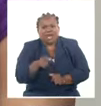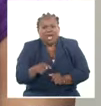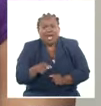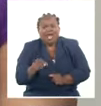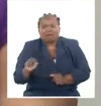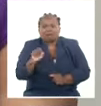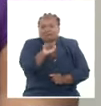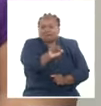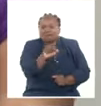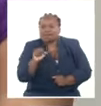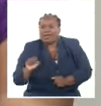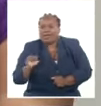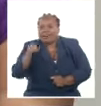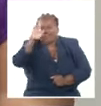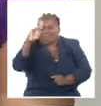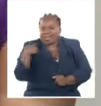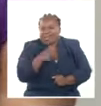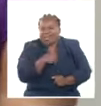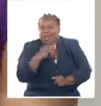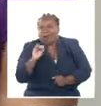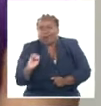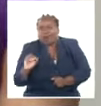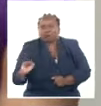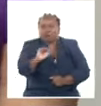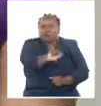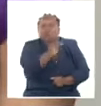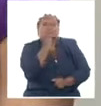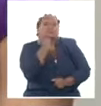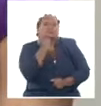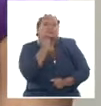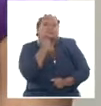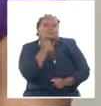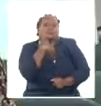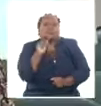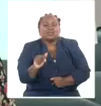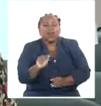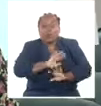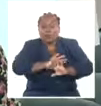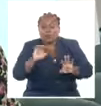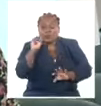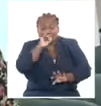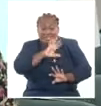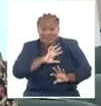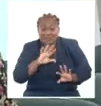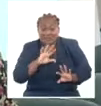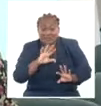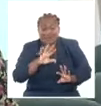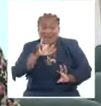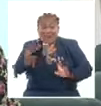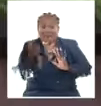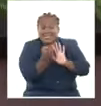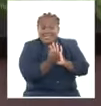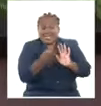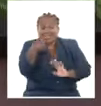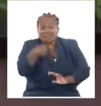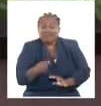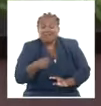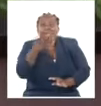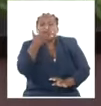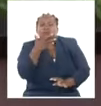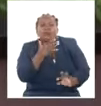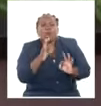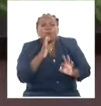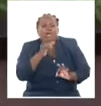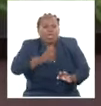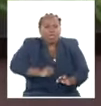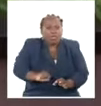asistencia médica o estomatológica. Al vencimiento de la licencia postnatal, las personas comitentes deciden cuál de ellos cuidará a la hija o